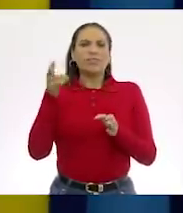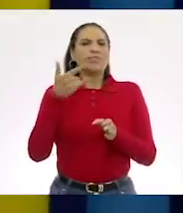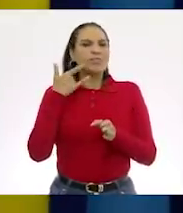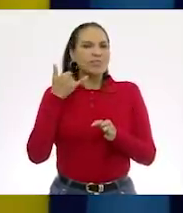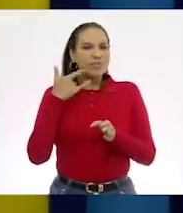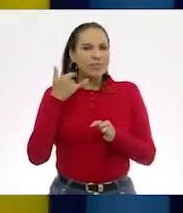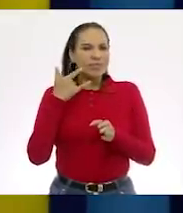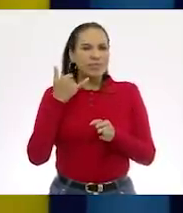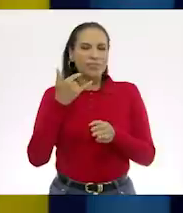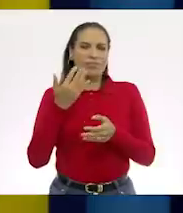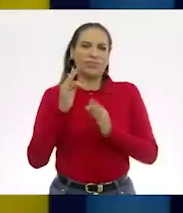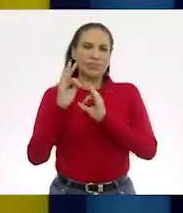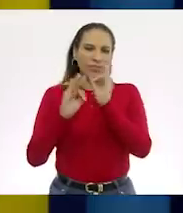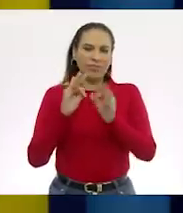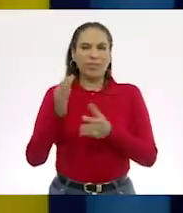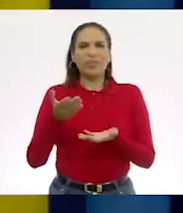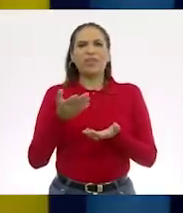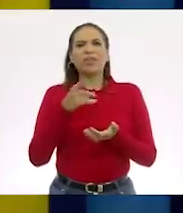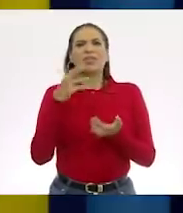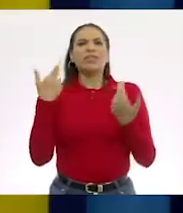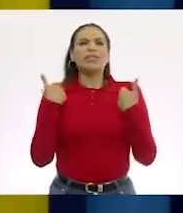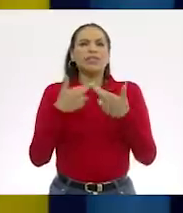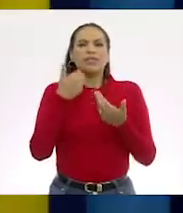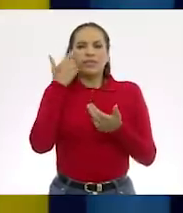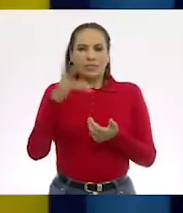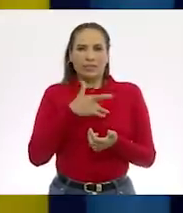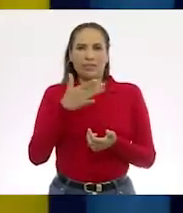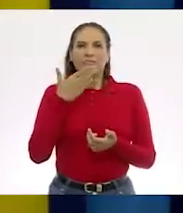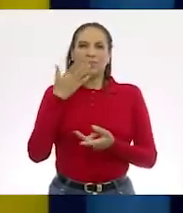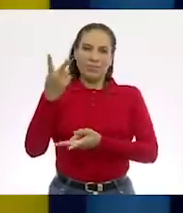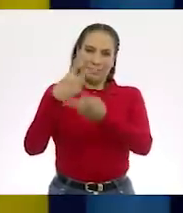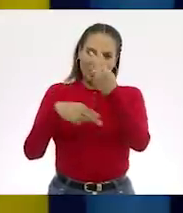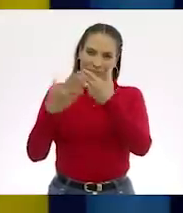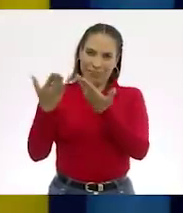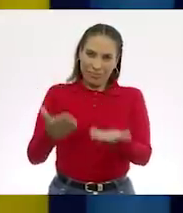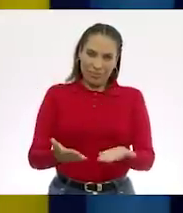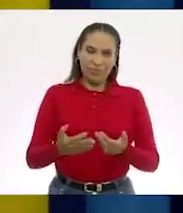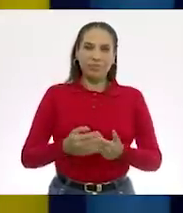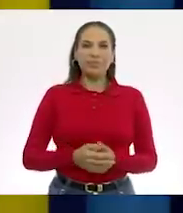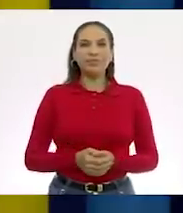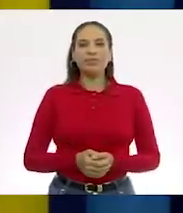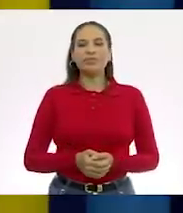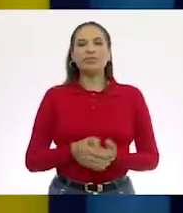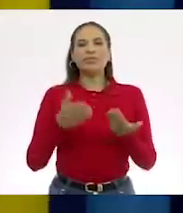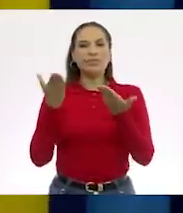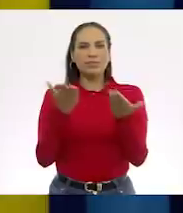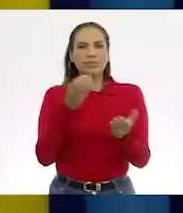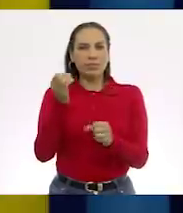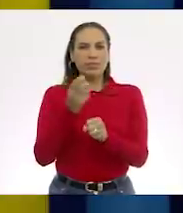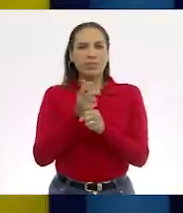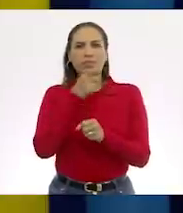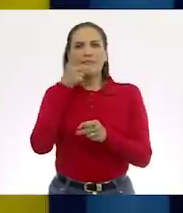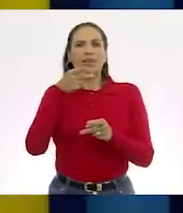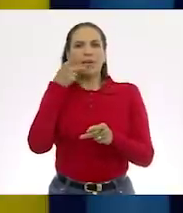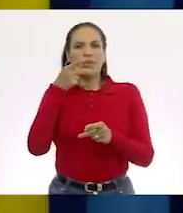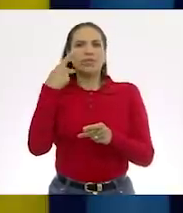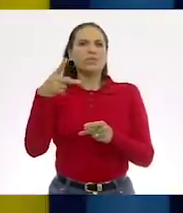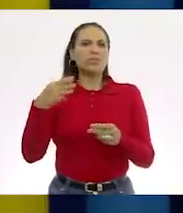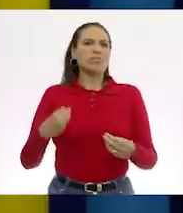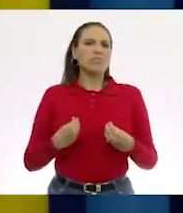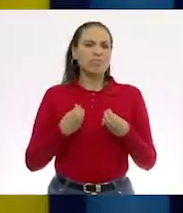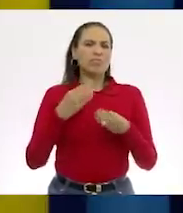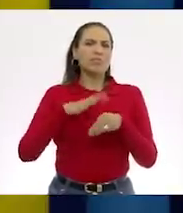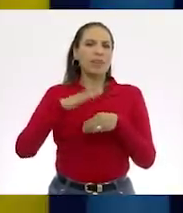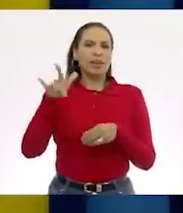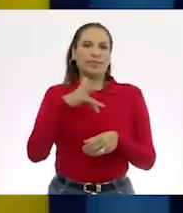amabilidad. Trata, no sé, de hacerla sentir bienvenida. Le ofrece la oportunidad de platicar más de ella